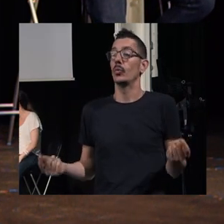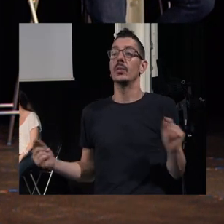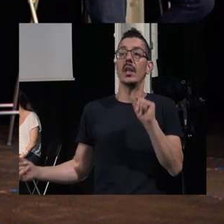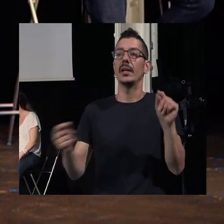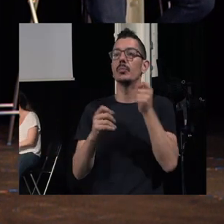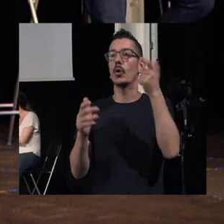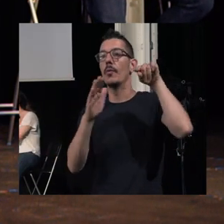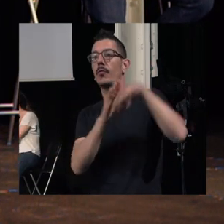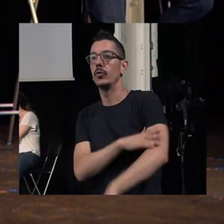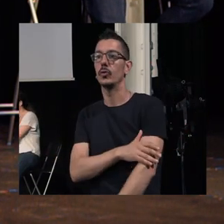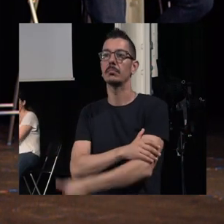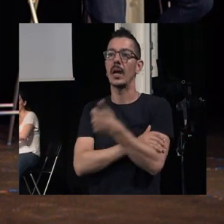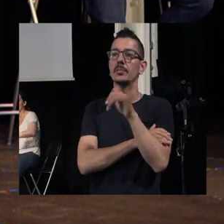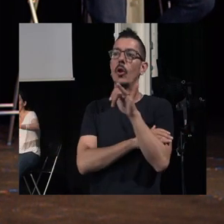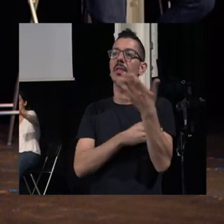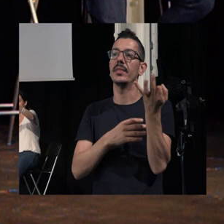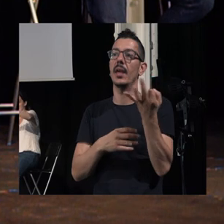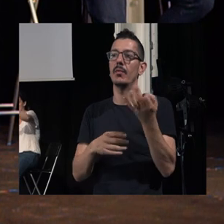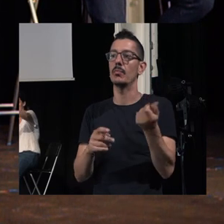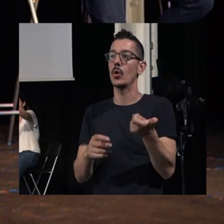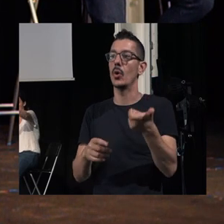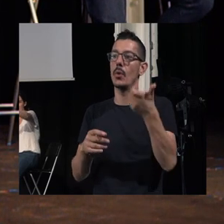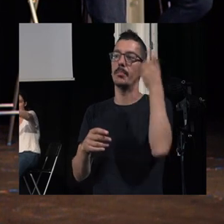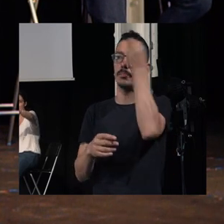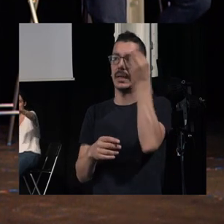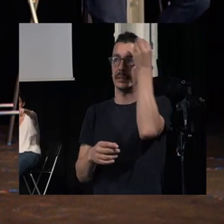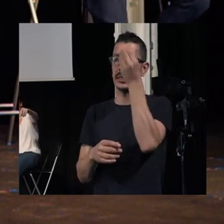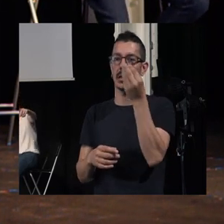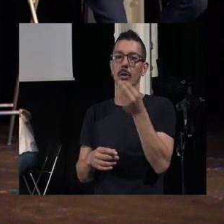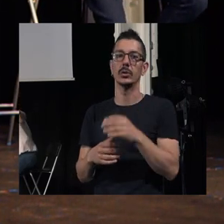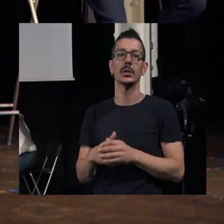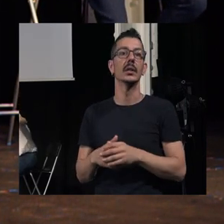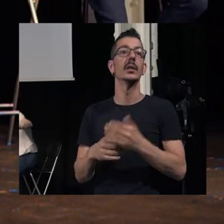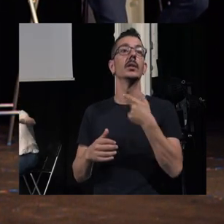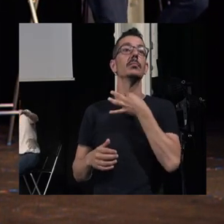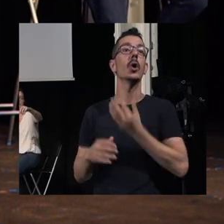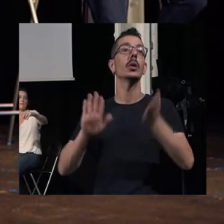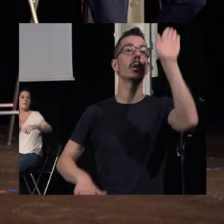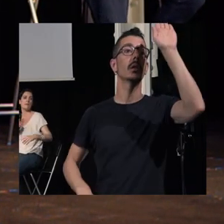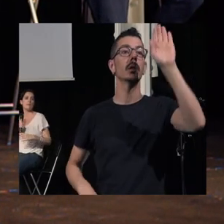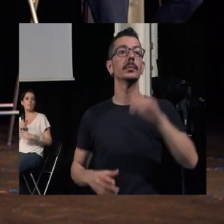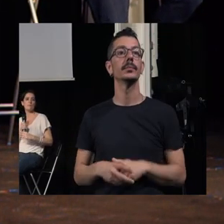debate más de fondo, pero que habría que también pensarlo. ¿Están apareciendo palabras?